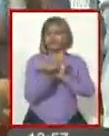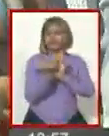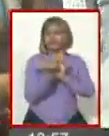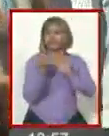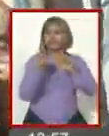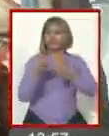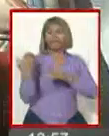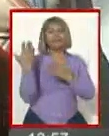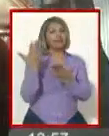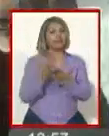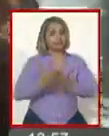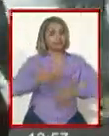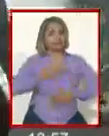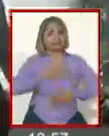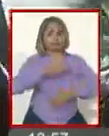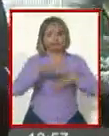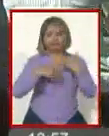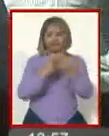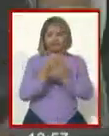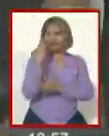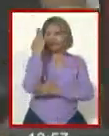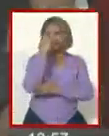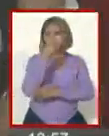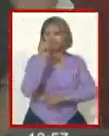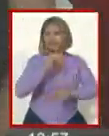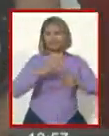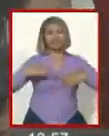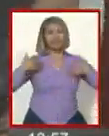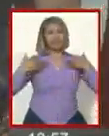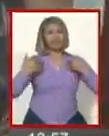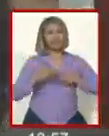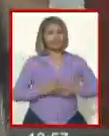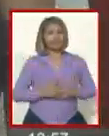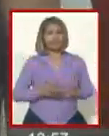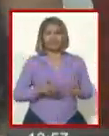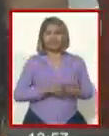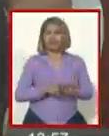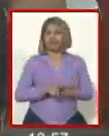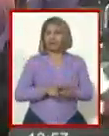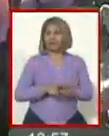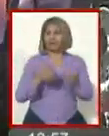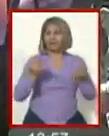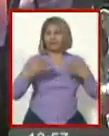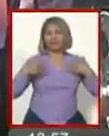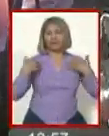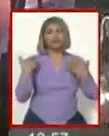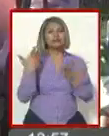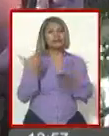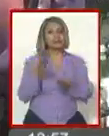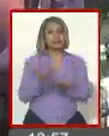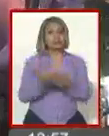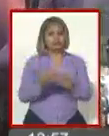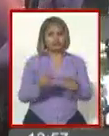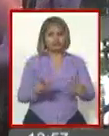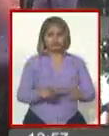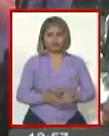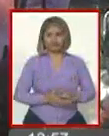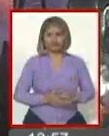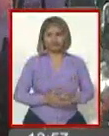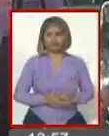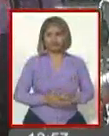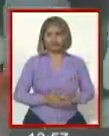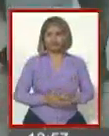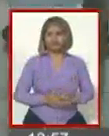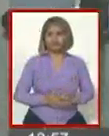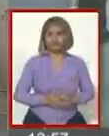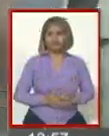identifiqué en poder venir, en disfrutar con toda la gente hermosa. Muy alegre, por cierto. Así que feliz y encantada de poder estar acá. ¿Cómo ha visto el